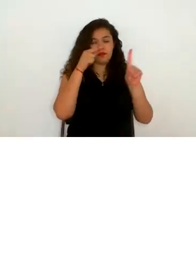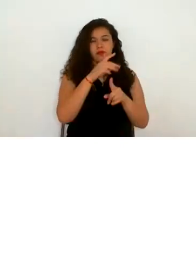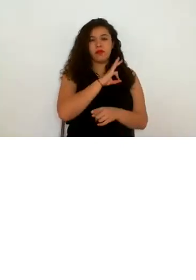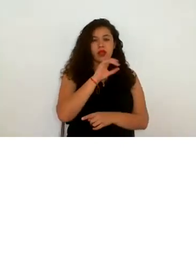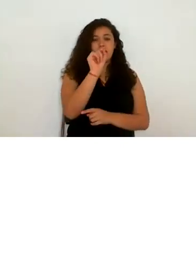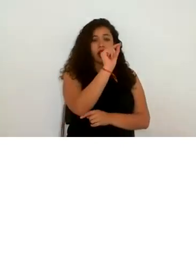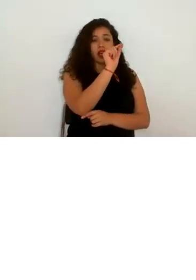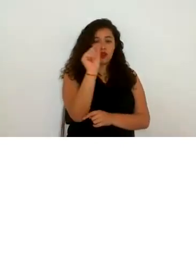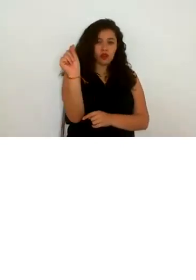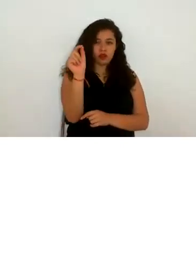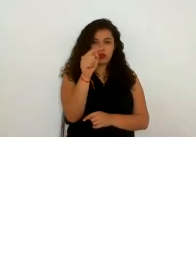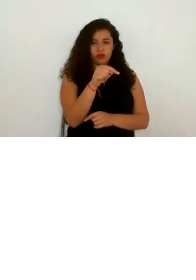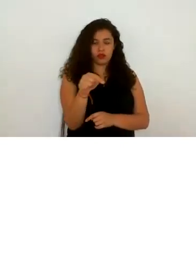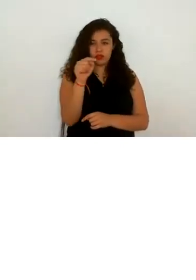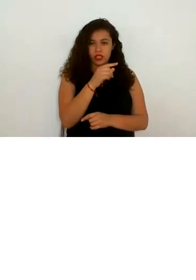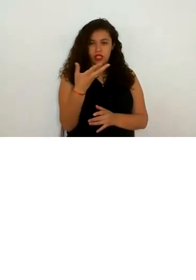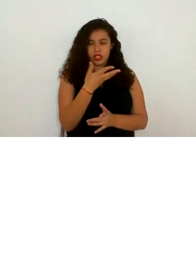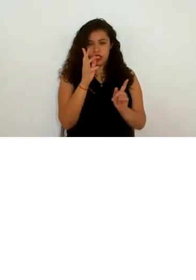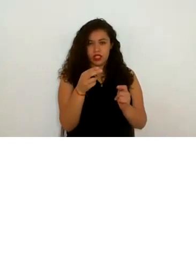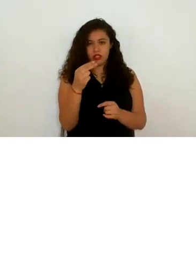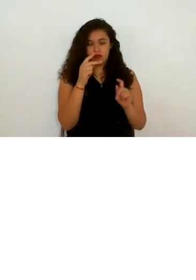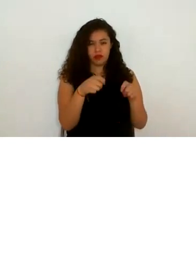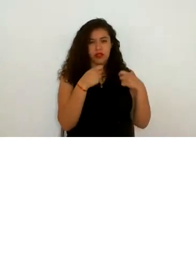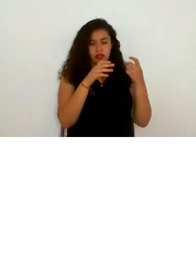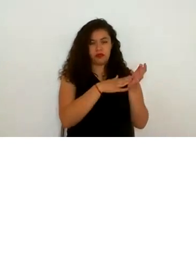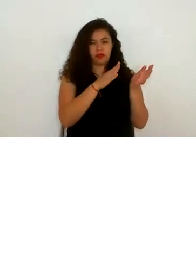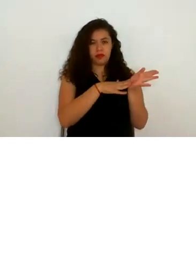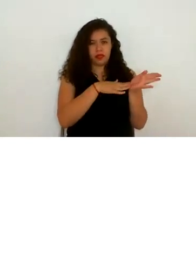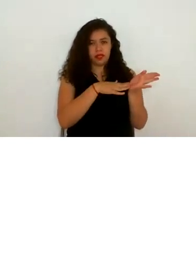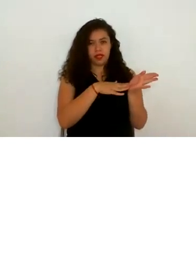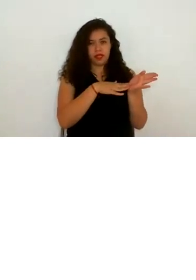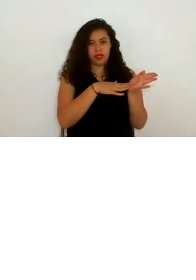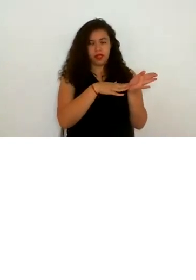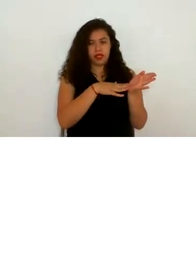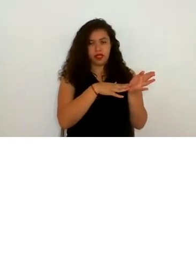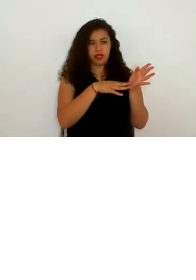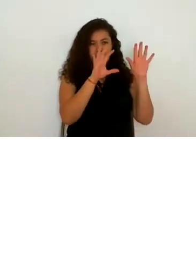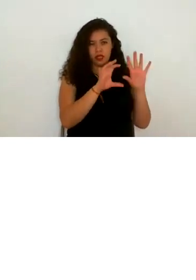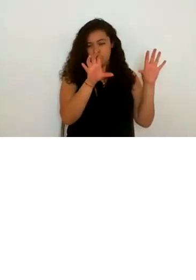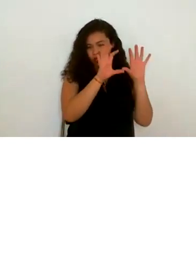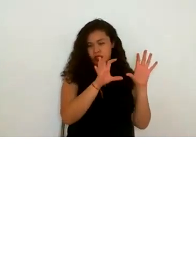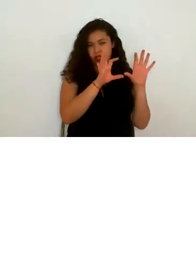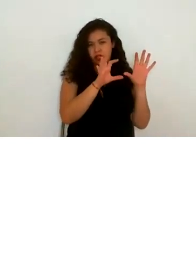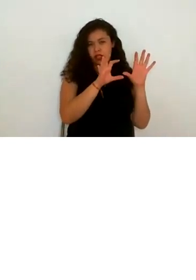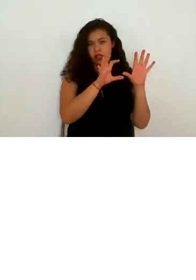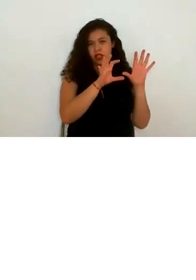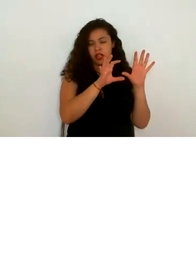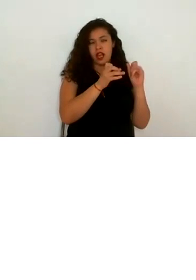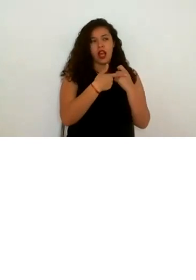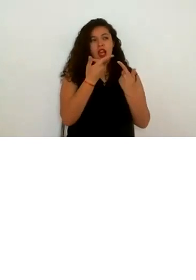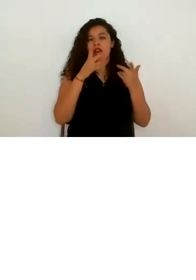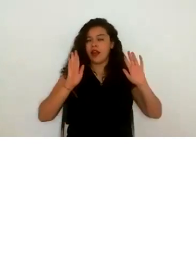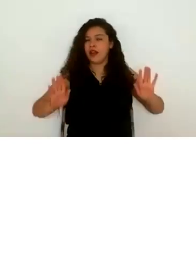ustedes numeran o hacen la asignación de un documento electrónico, pues no permite ciertos